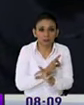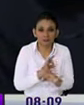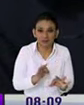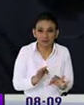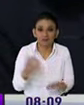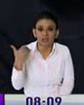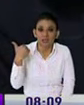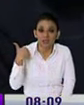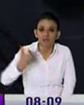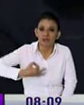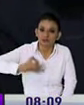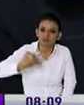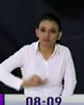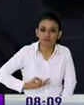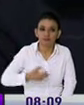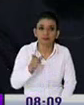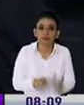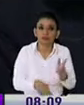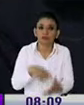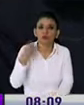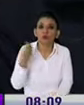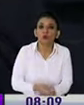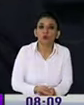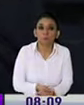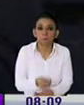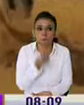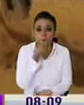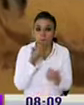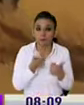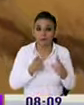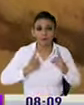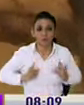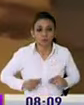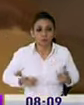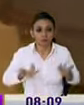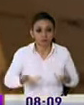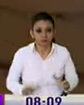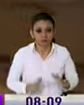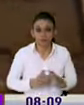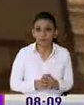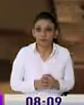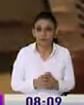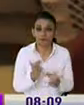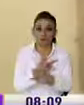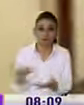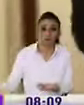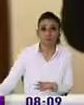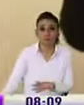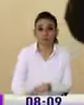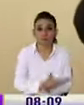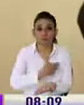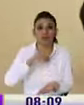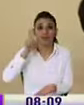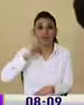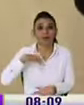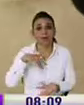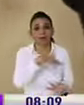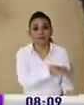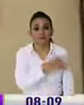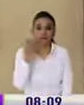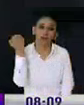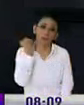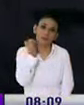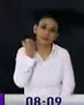garanticen finalmente el producto a cada uno de los consumidores del distrito. Los productos decomisados fueron llevados hasta las instalaciones del Camal